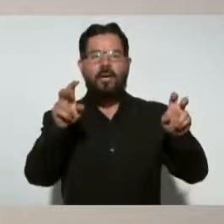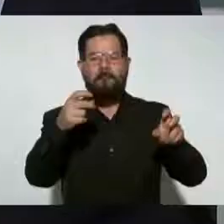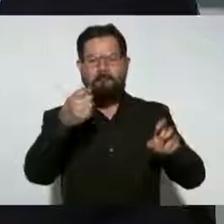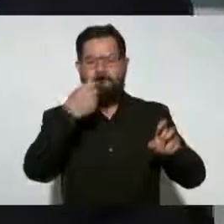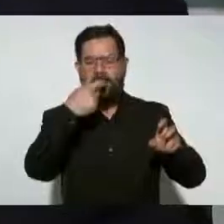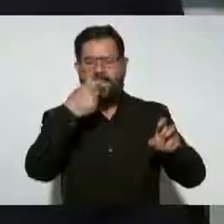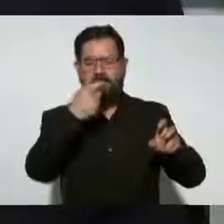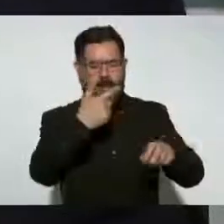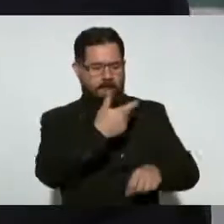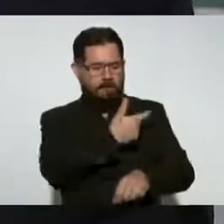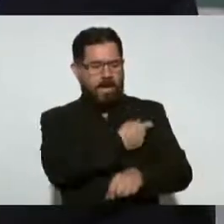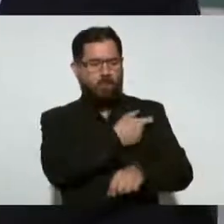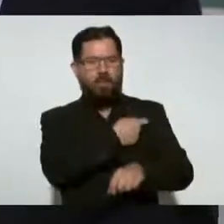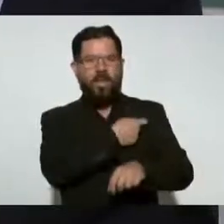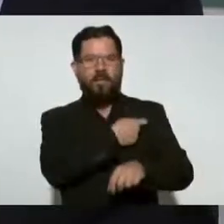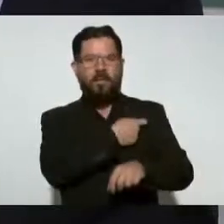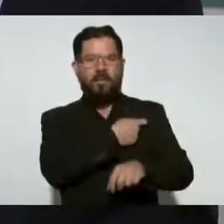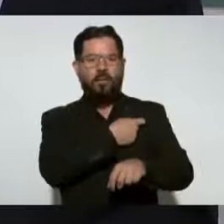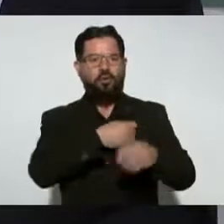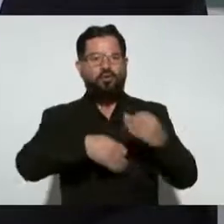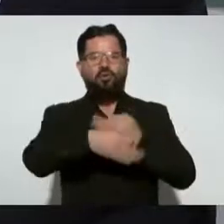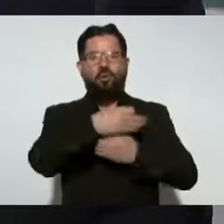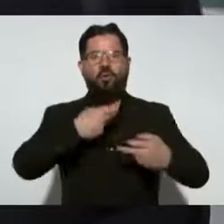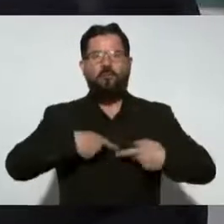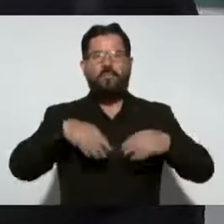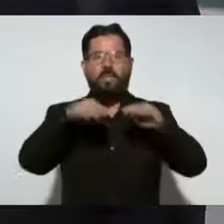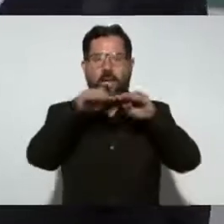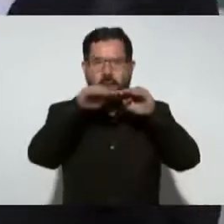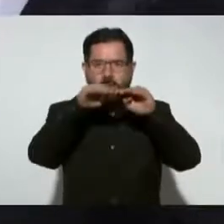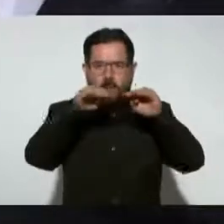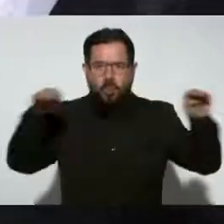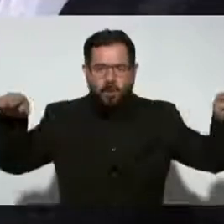medicinas y a las vacunas. Eso